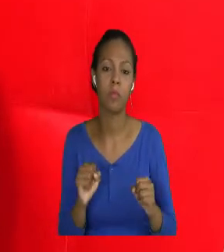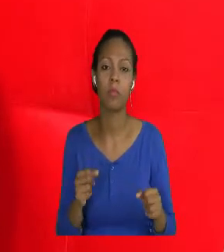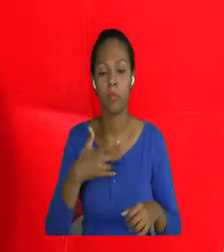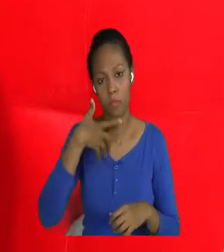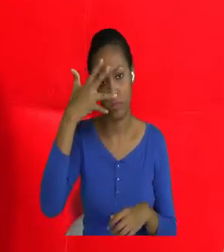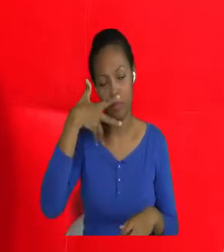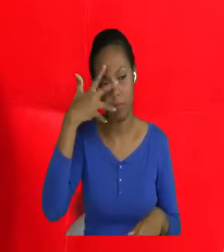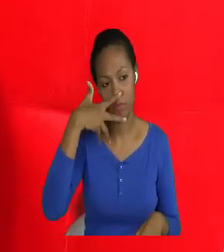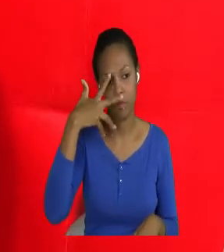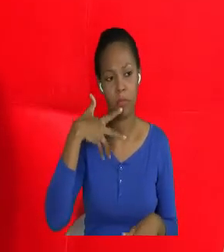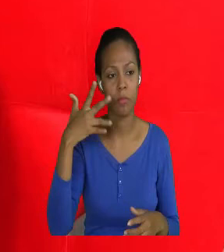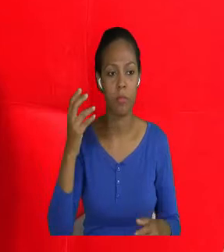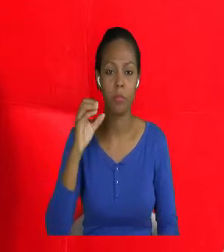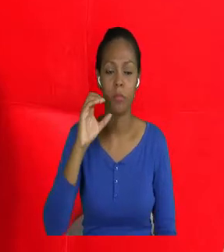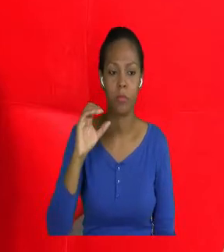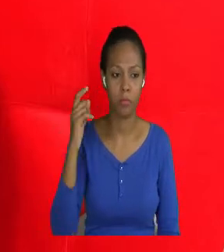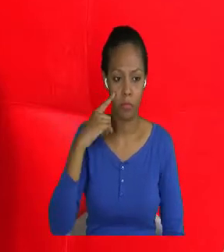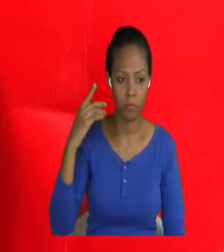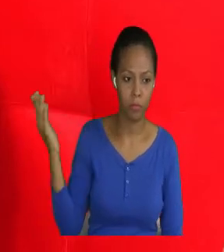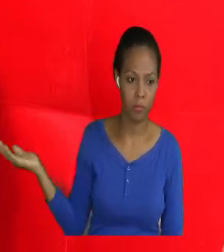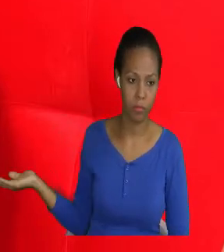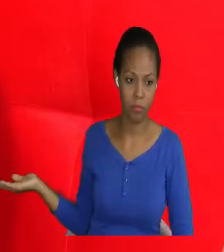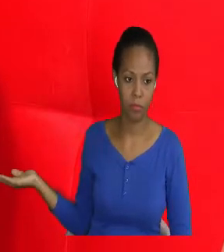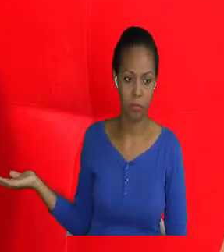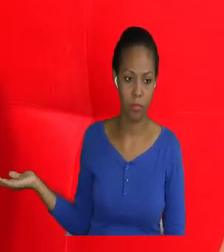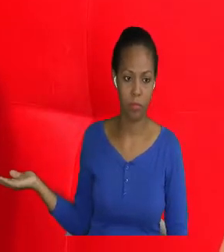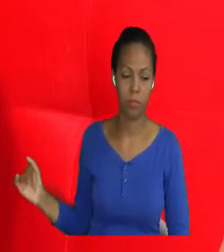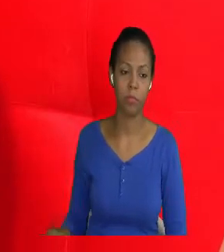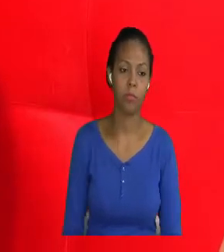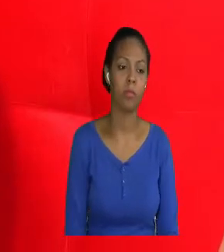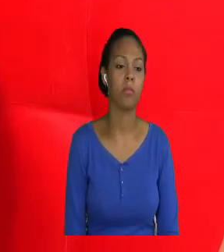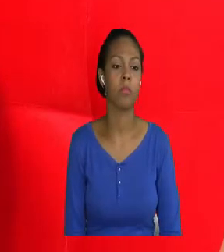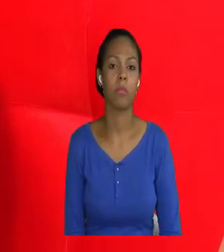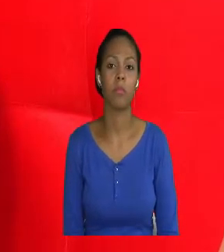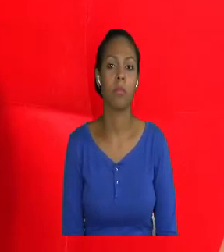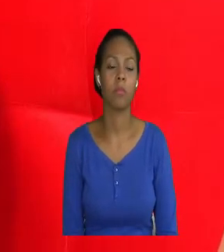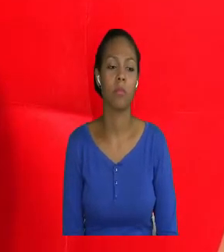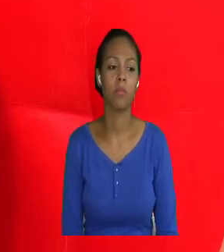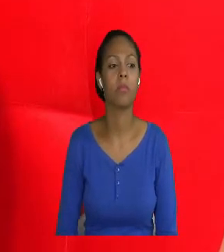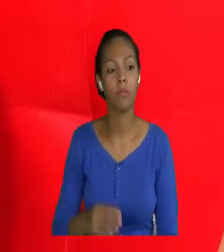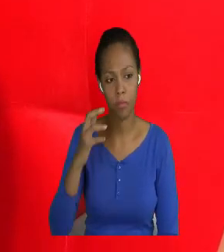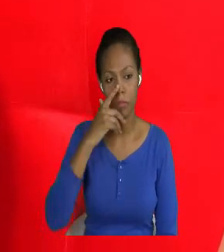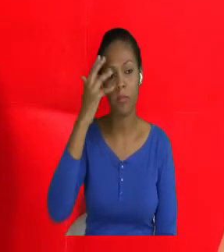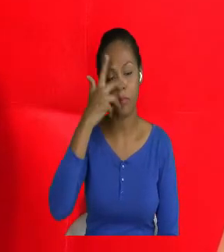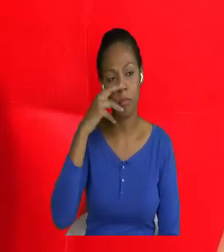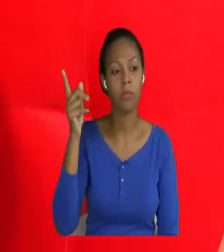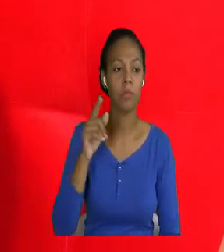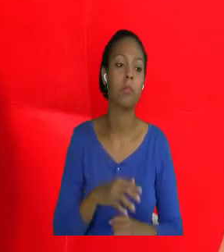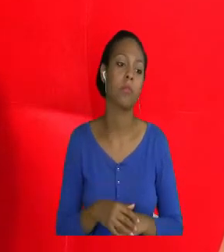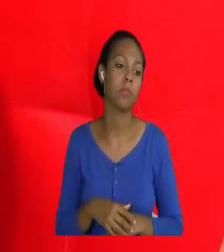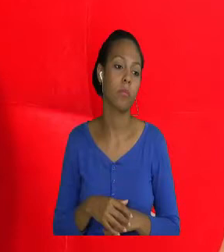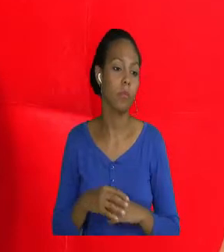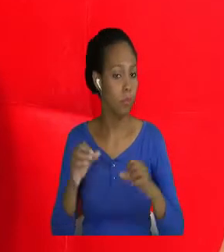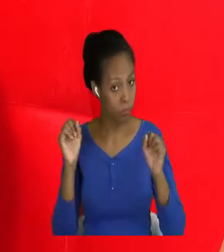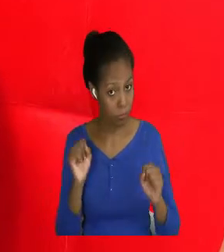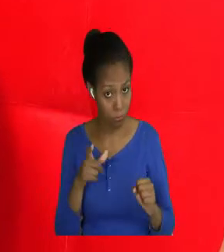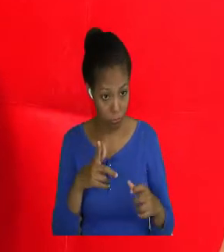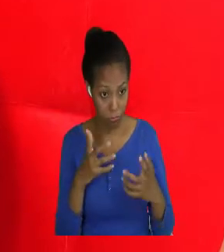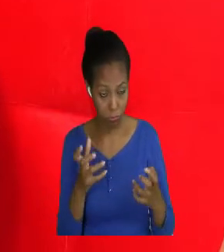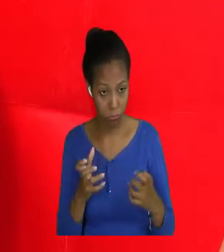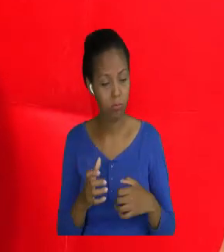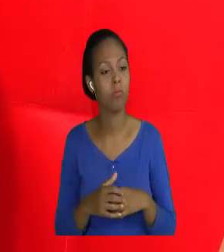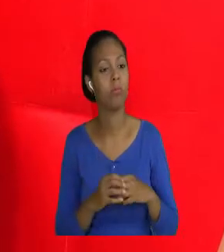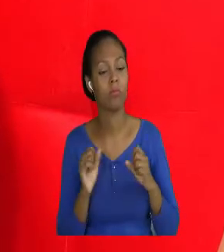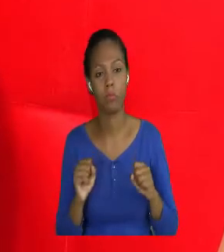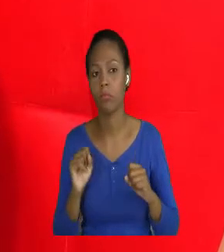Facebook como Club Rotario Barranca Bermeja. Esa es nuestra red social. Quien quiera se puede